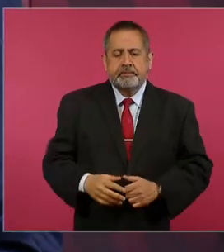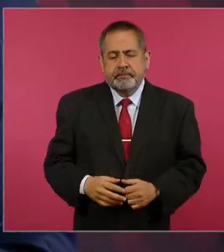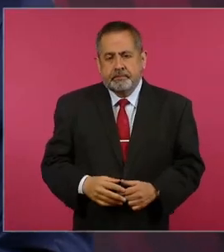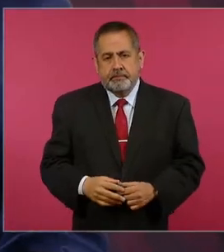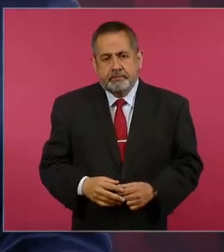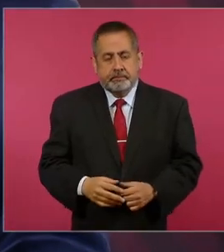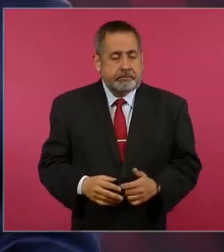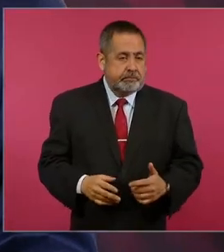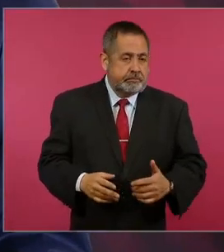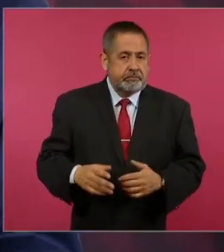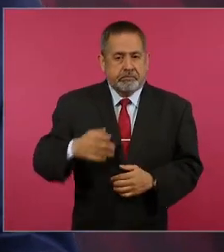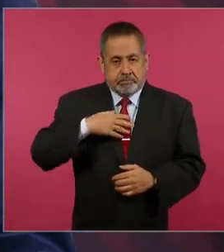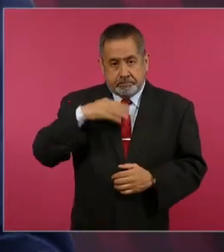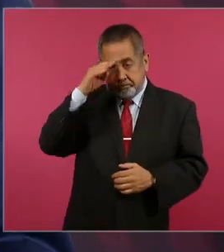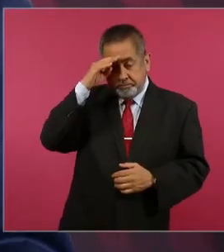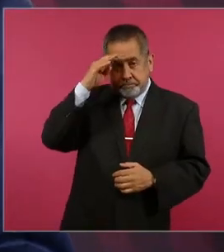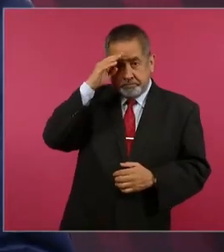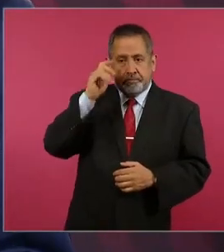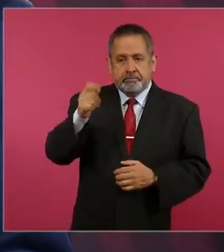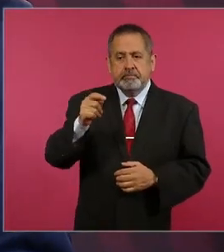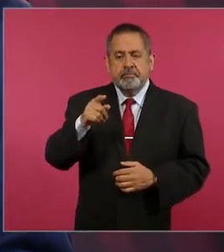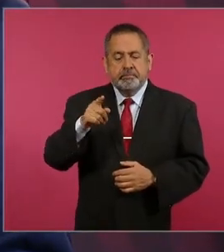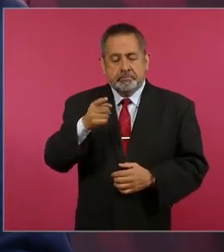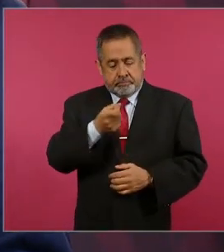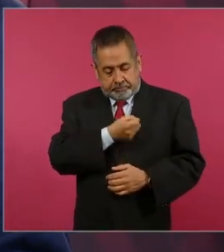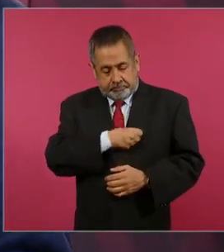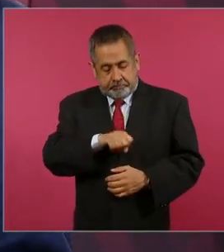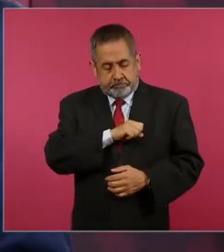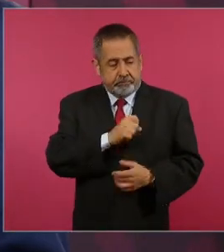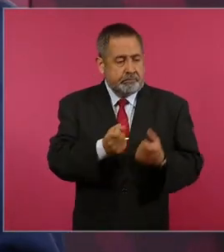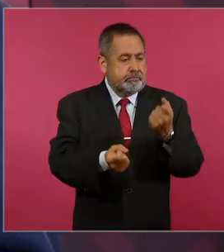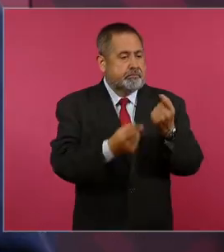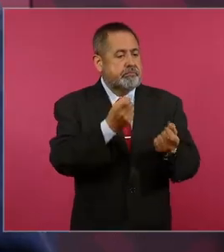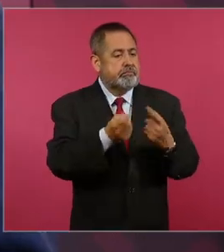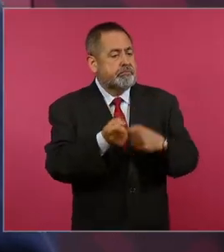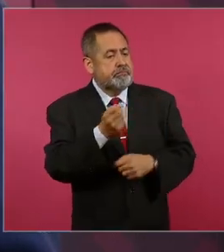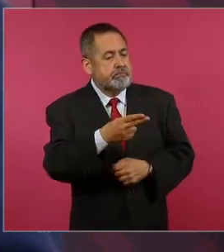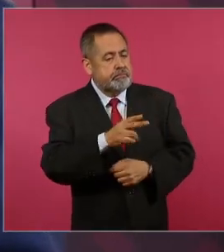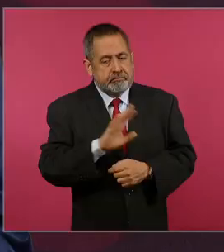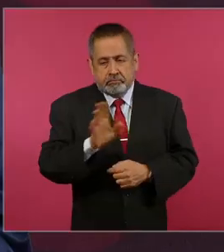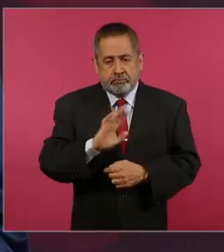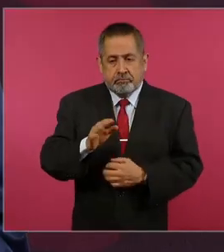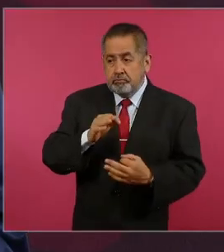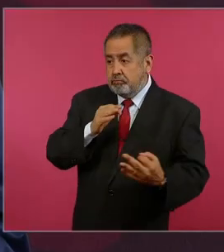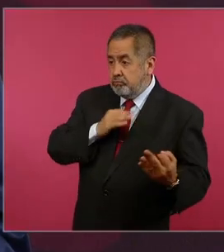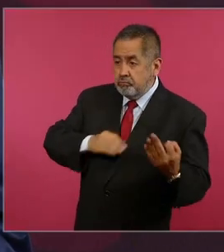Considerar que la salud no es un privilegio, es un derecho.